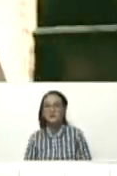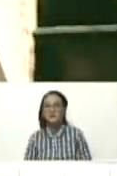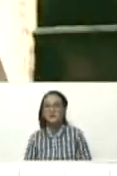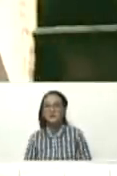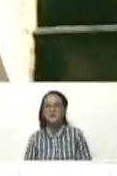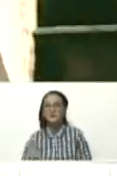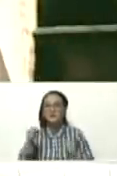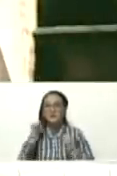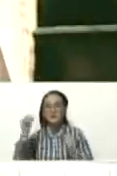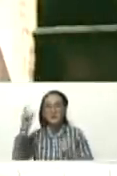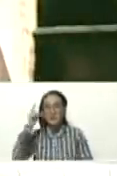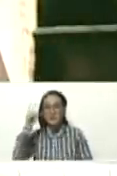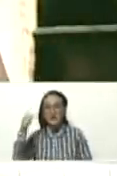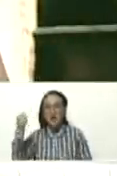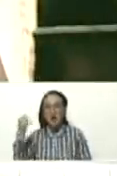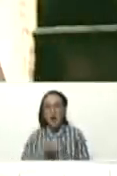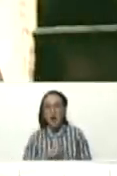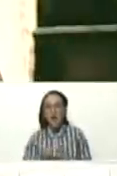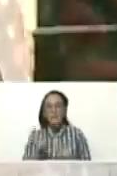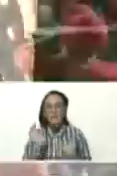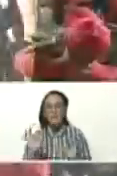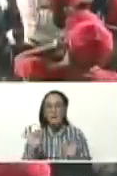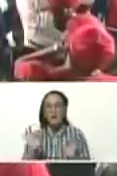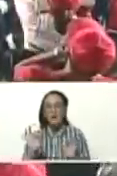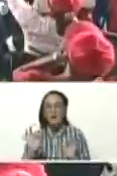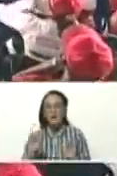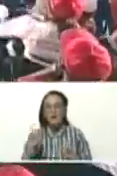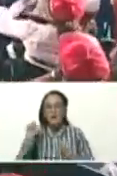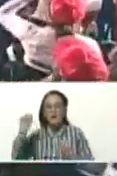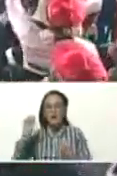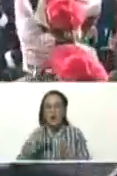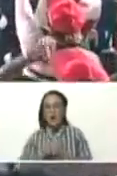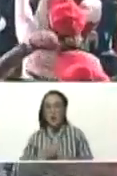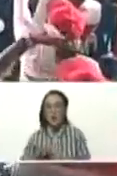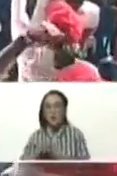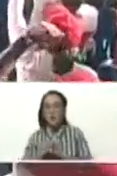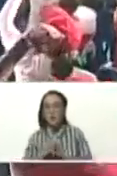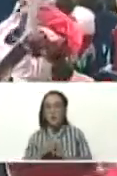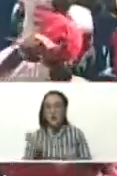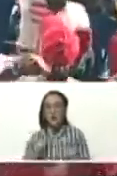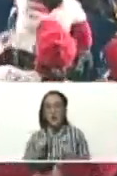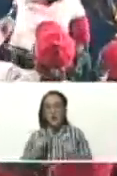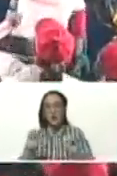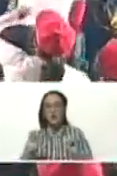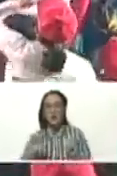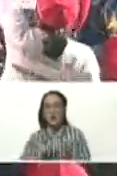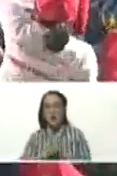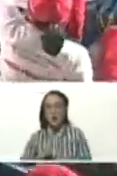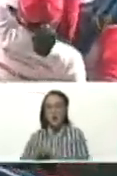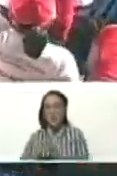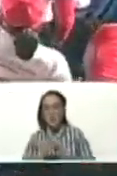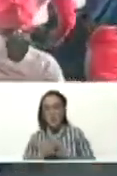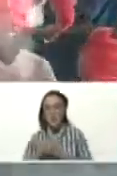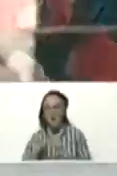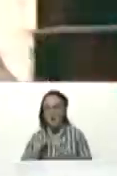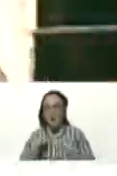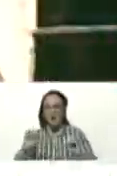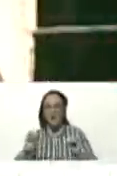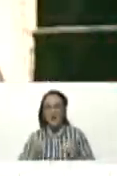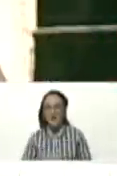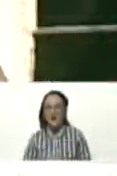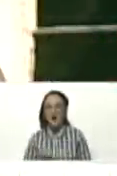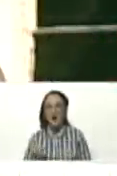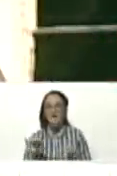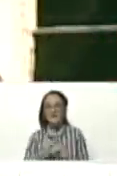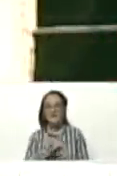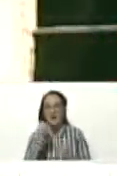¡Que viva el día del golpe del timón! ¡Viva! ¡Comuna! ¡Comuna! ¡Comuna! Y vamos a